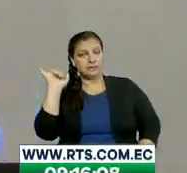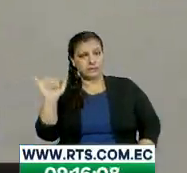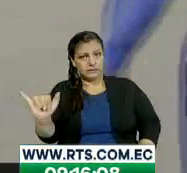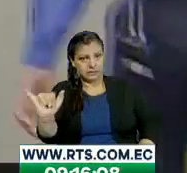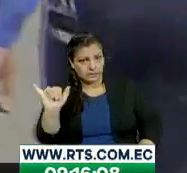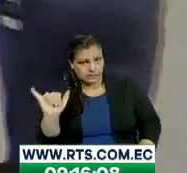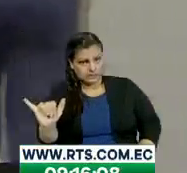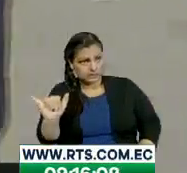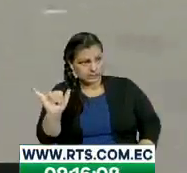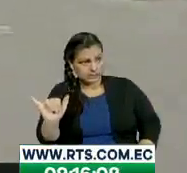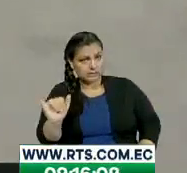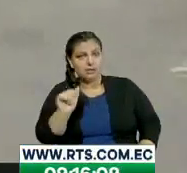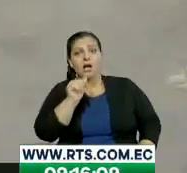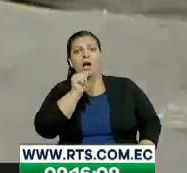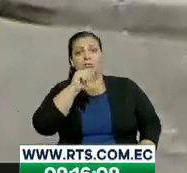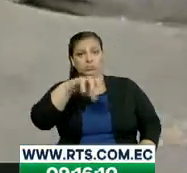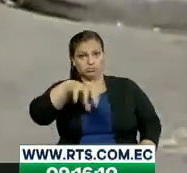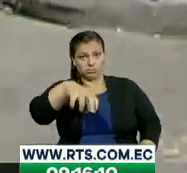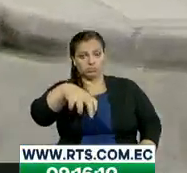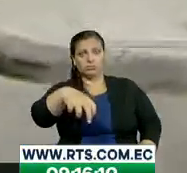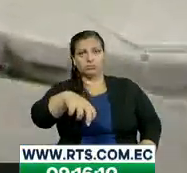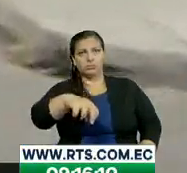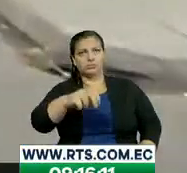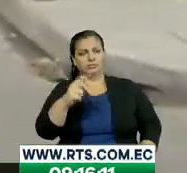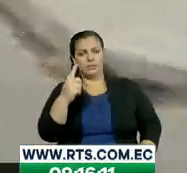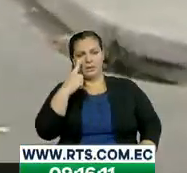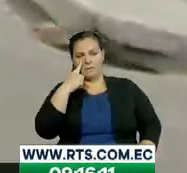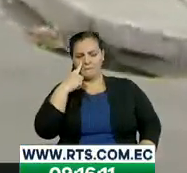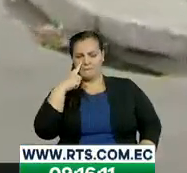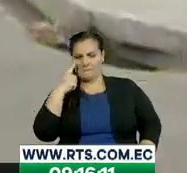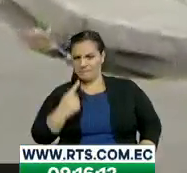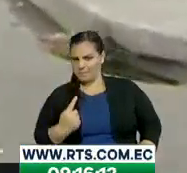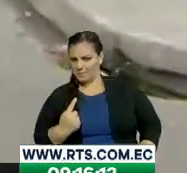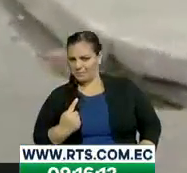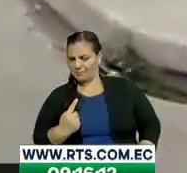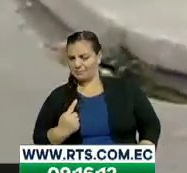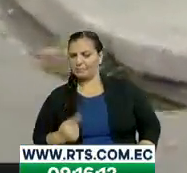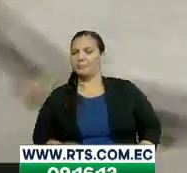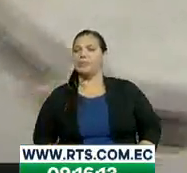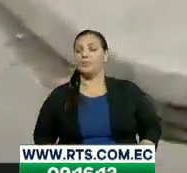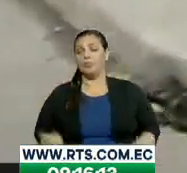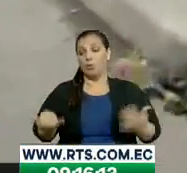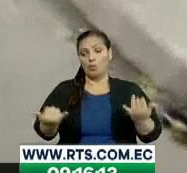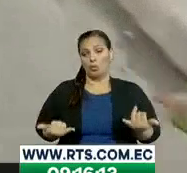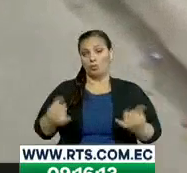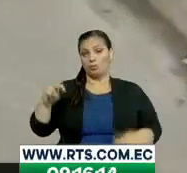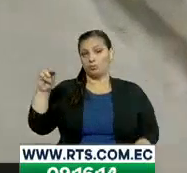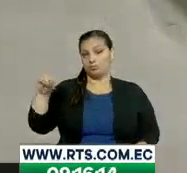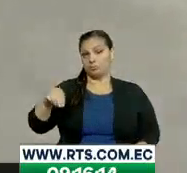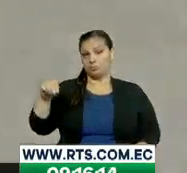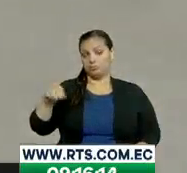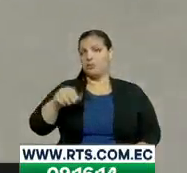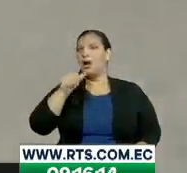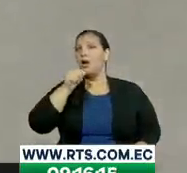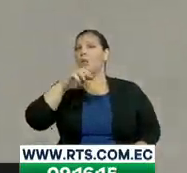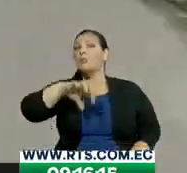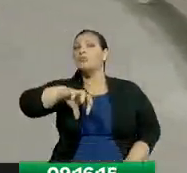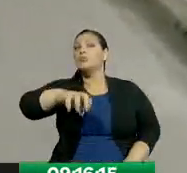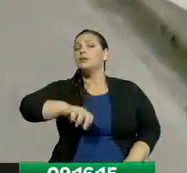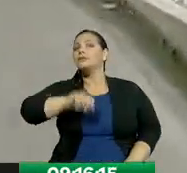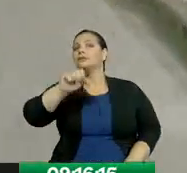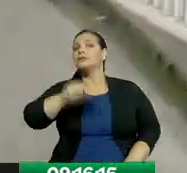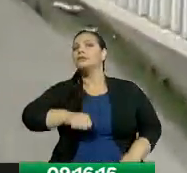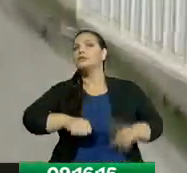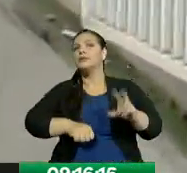llega martes, jueves y sábados. Vamos a constatar si de pronto hoy, que es martes, hay presencia